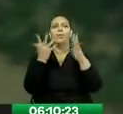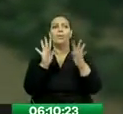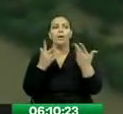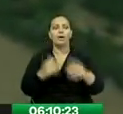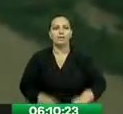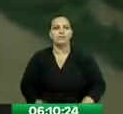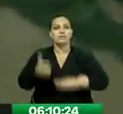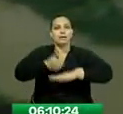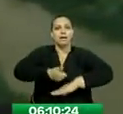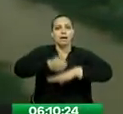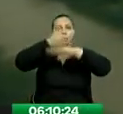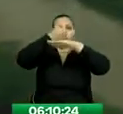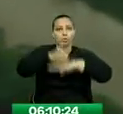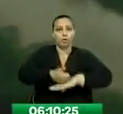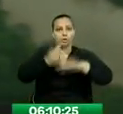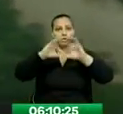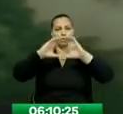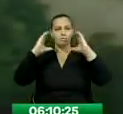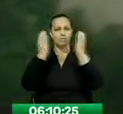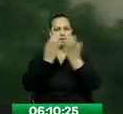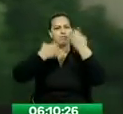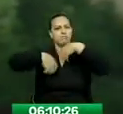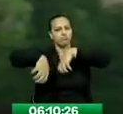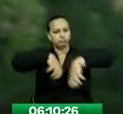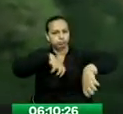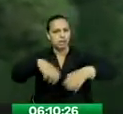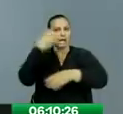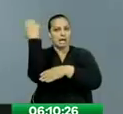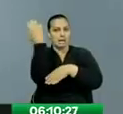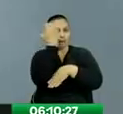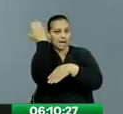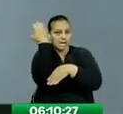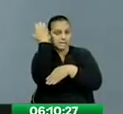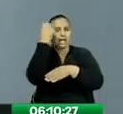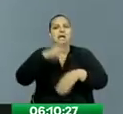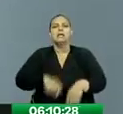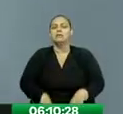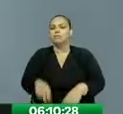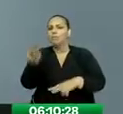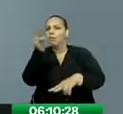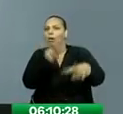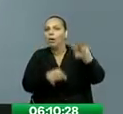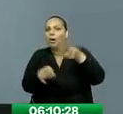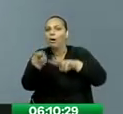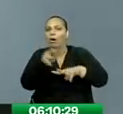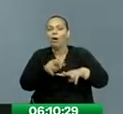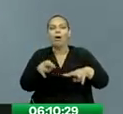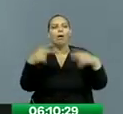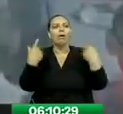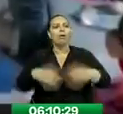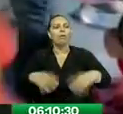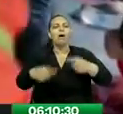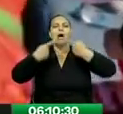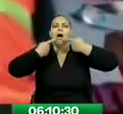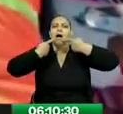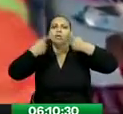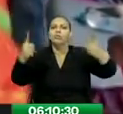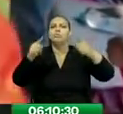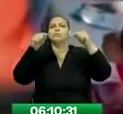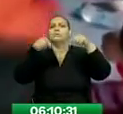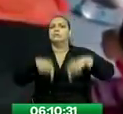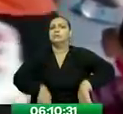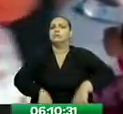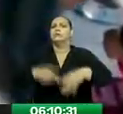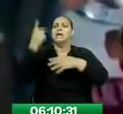en emergencia por el COE provincial y logró la autorización para aerotransportar raciones alimenticias hasta esos